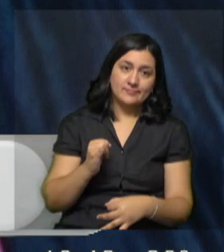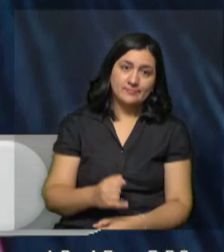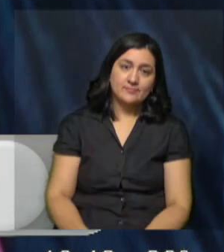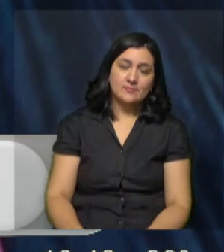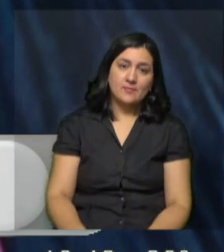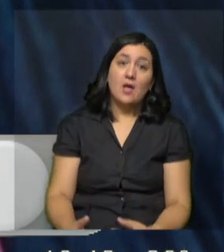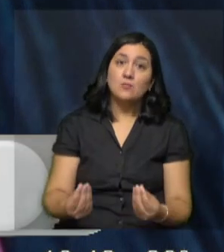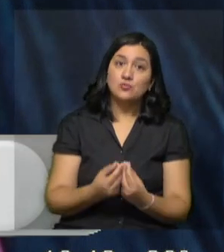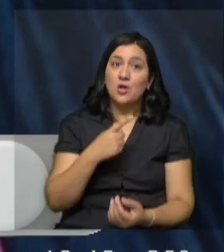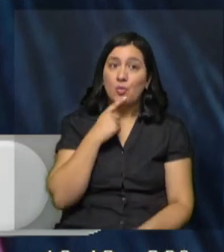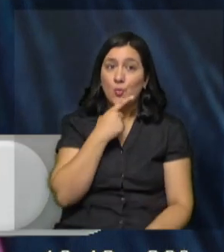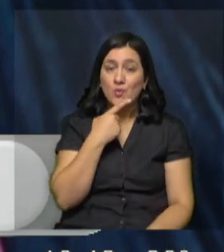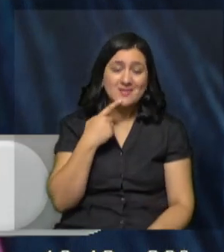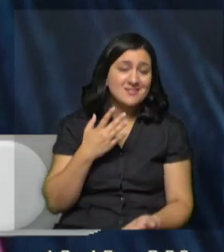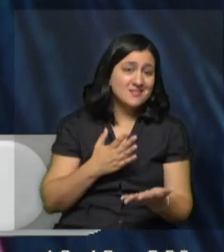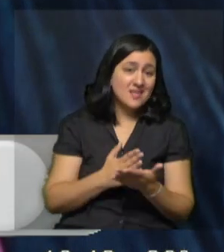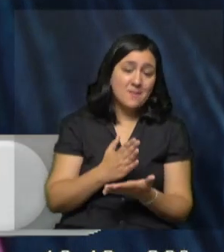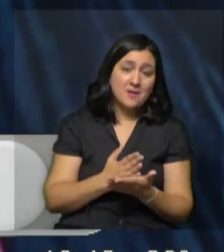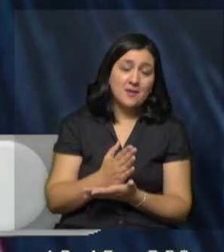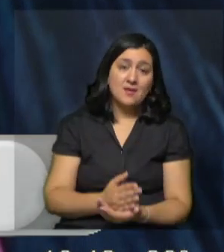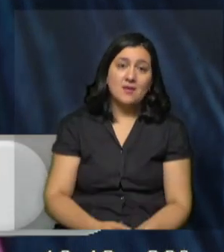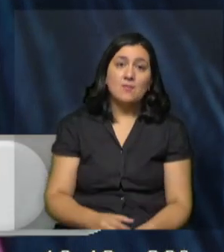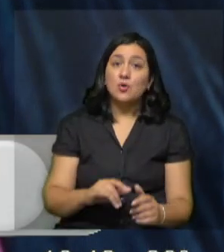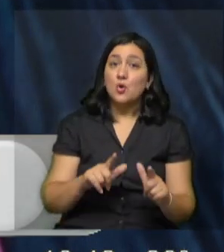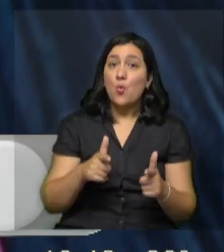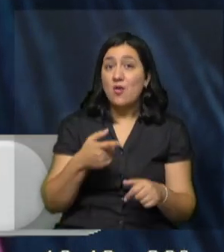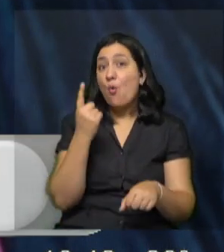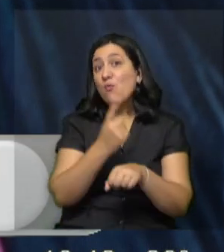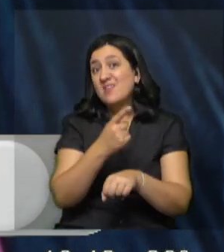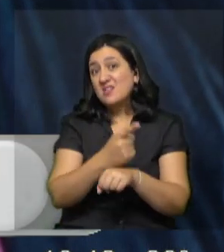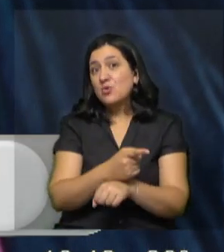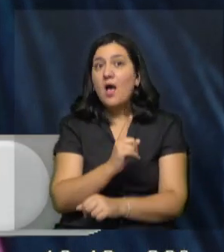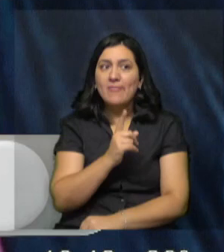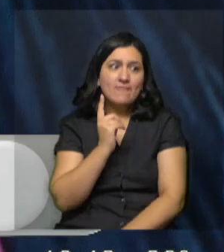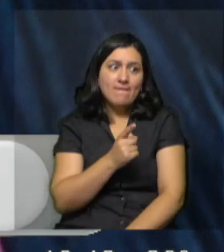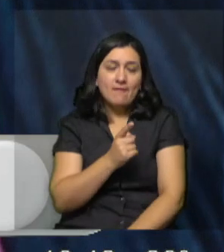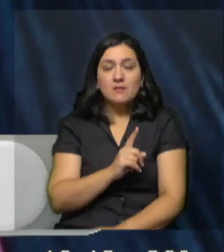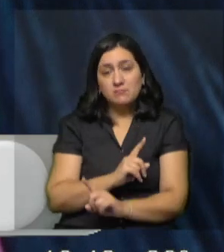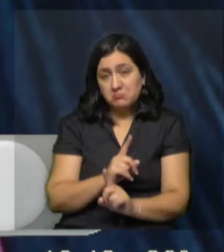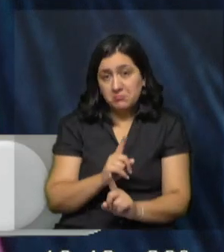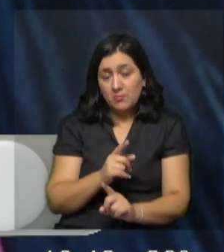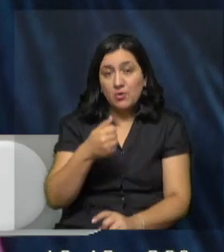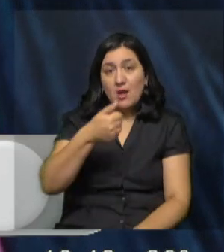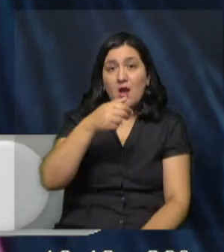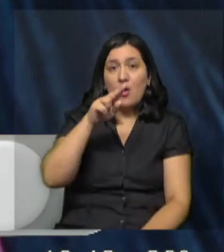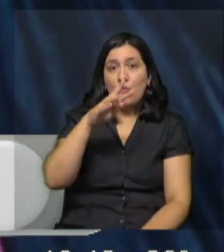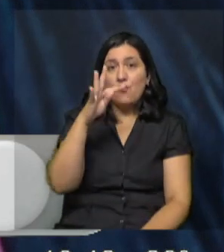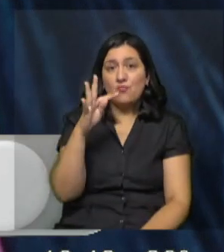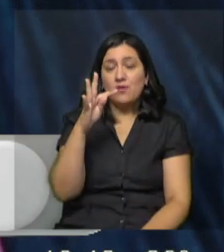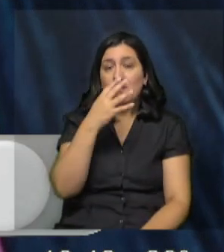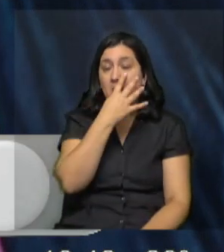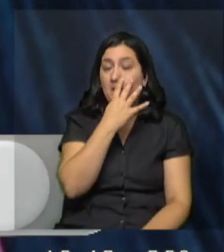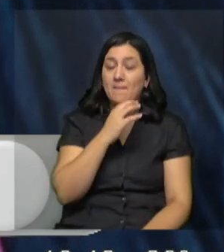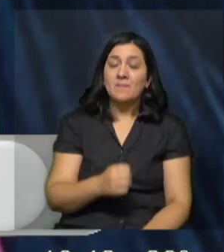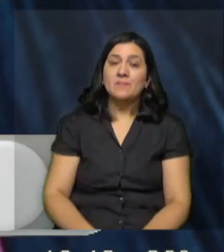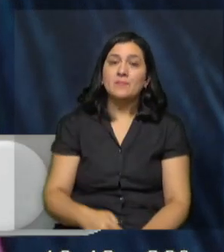mucha incertidumbre siempre por esto mismo, porque no hay obligaciones. Pero bueno, la verdad que la AUF, en ese sentido, por intermedio de